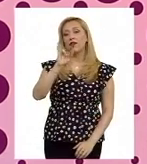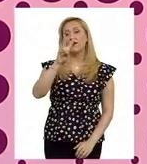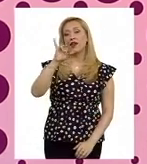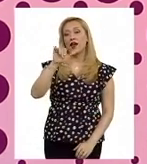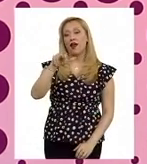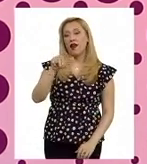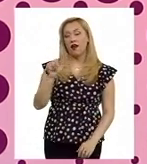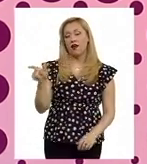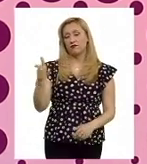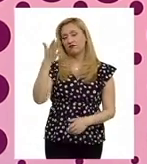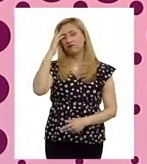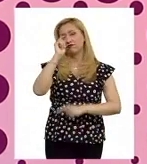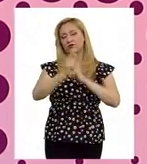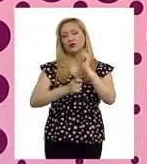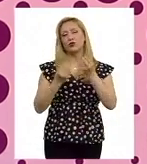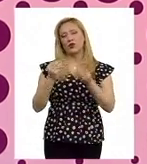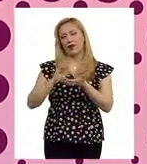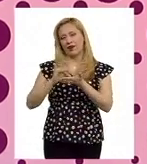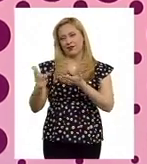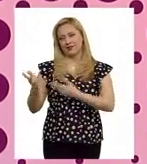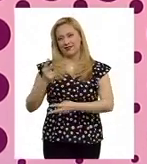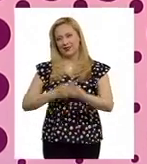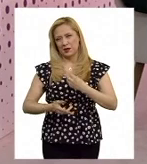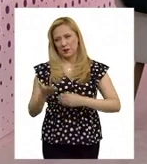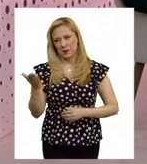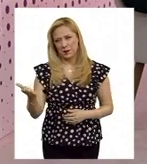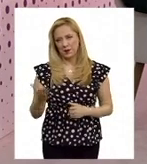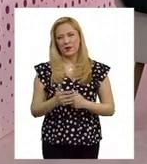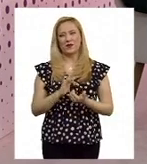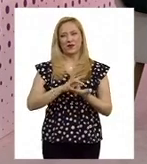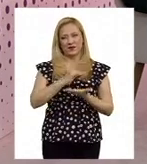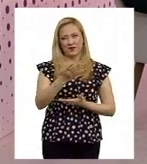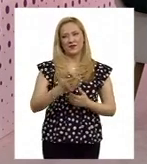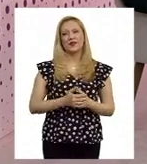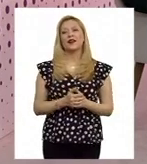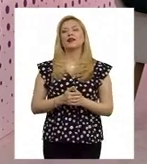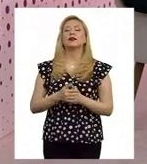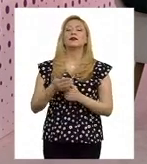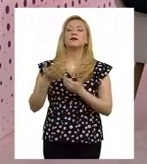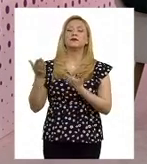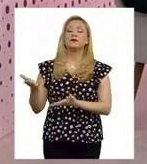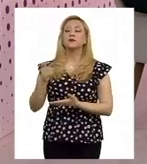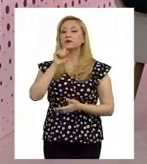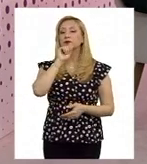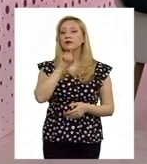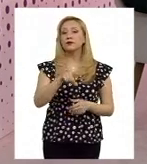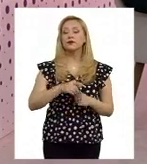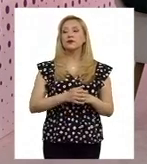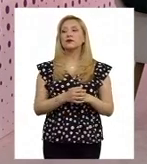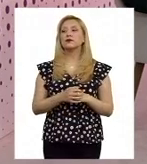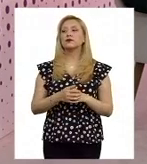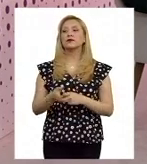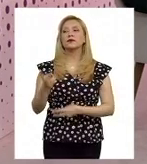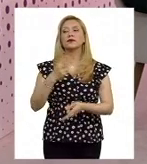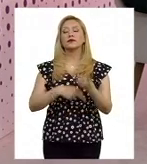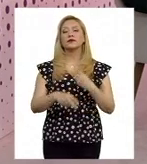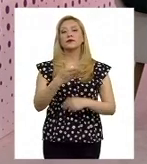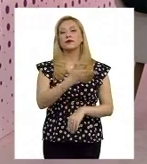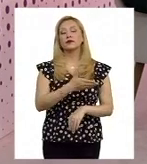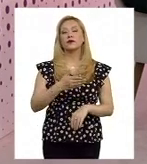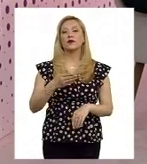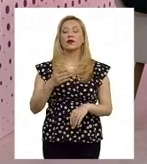por acompañarnos el día de hoy. Muchas gracias por la Eh, invitación. no, gracias a ti. También nos acompaña